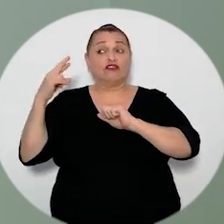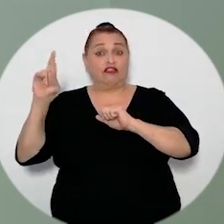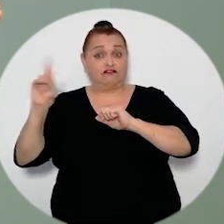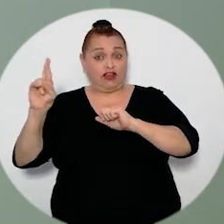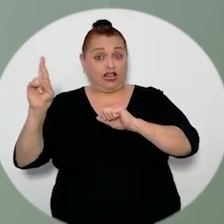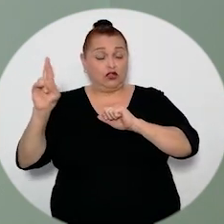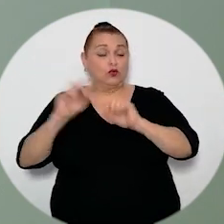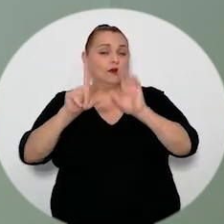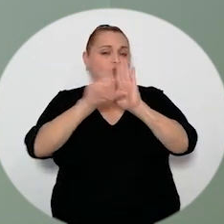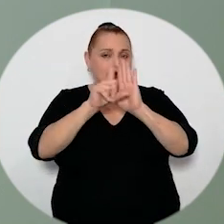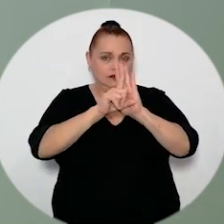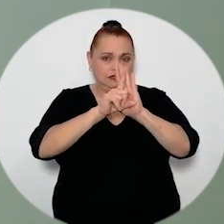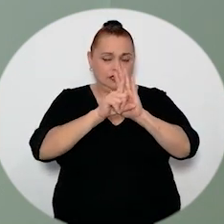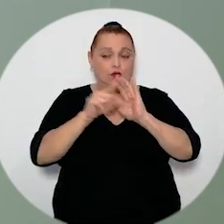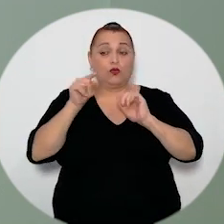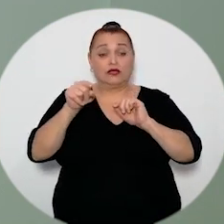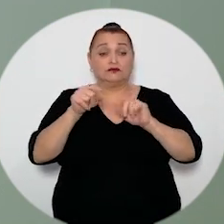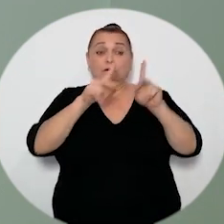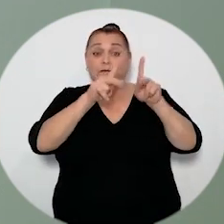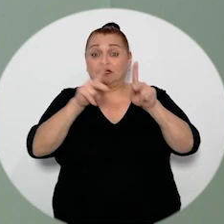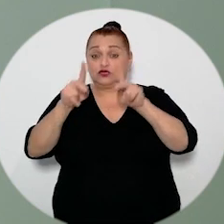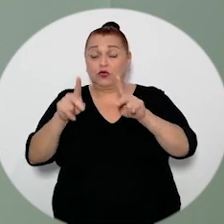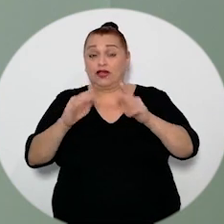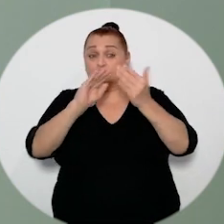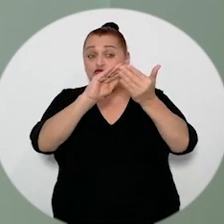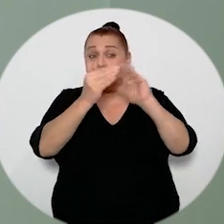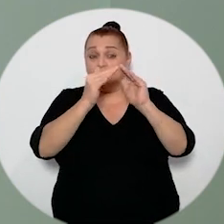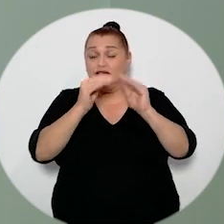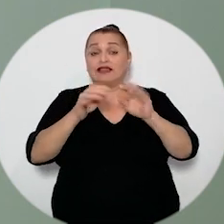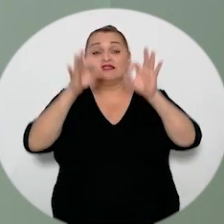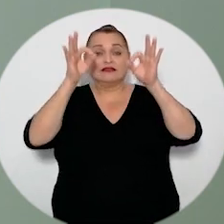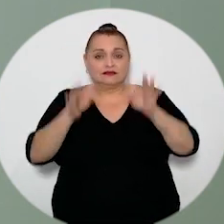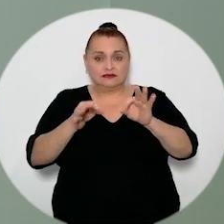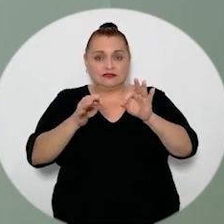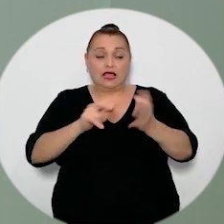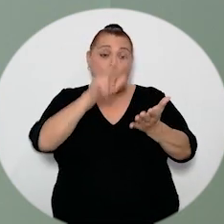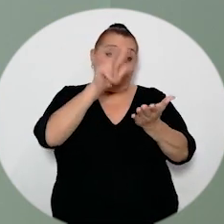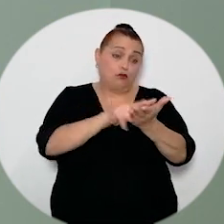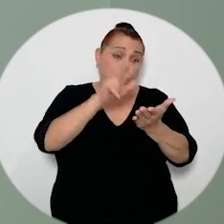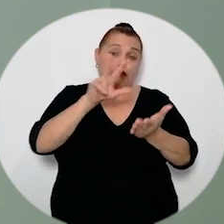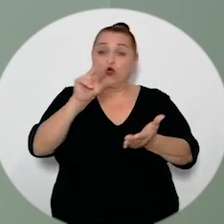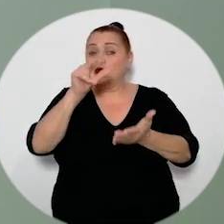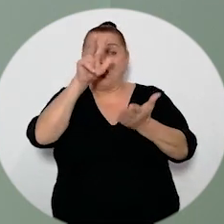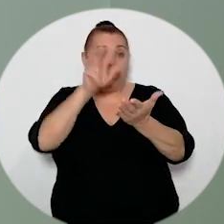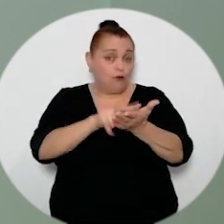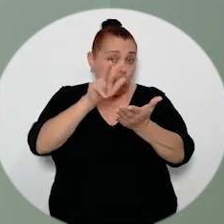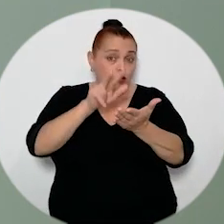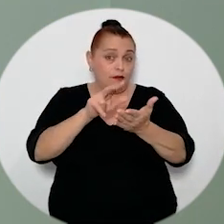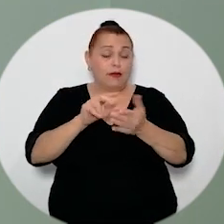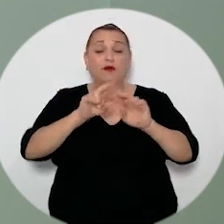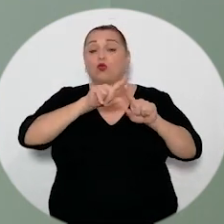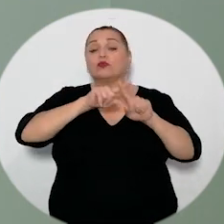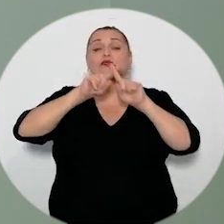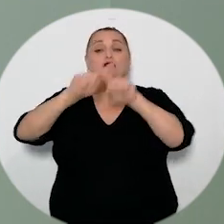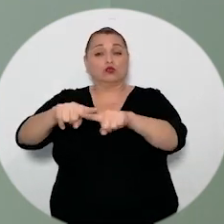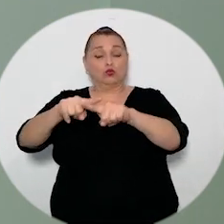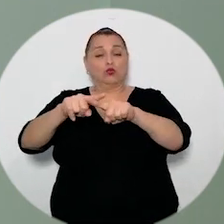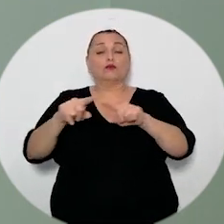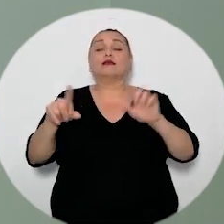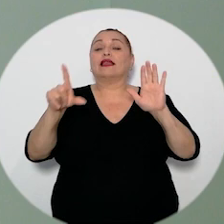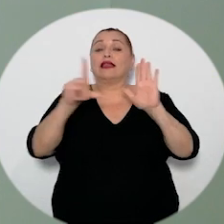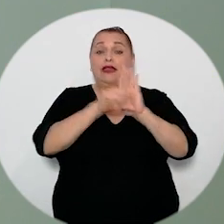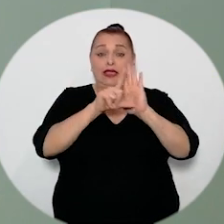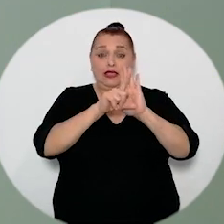también legislativos. Y en este caso, las personas ciudadanas deciden si se aprueba o imprueba o deroga una